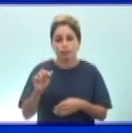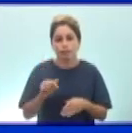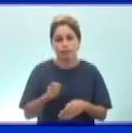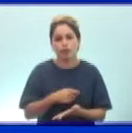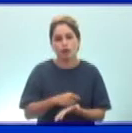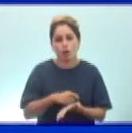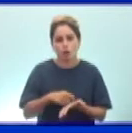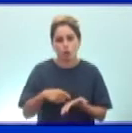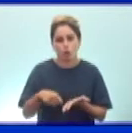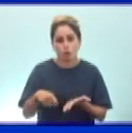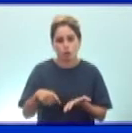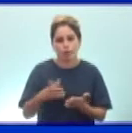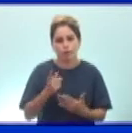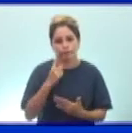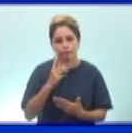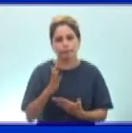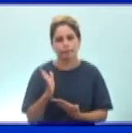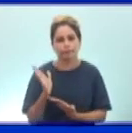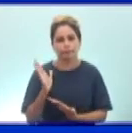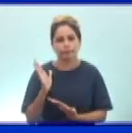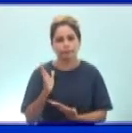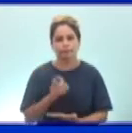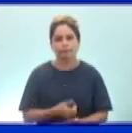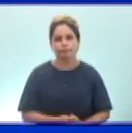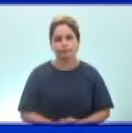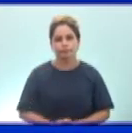minutos para que copien estos en su cuaderno de trabajo.